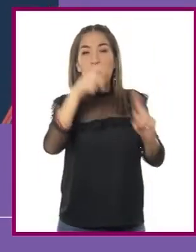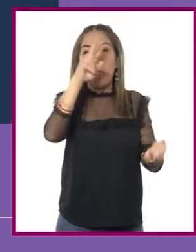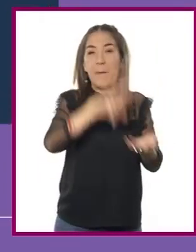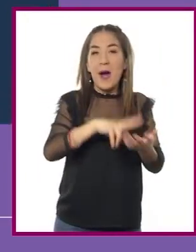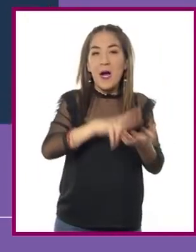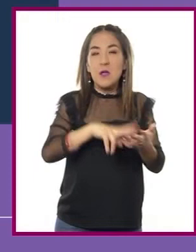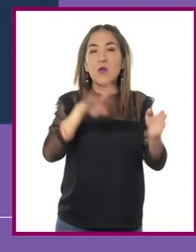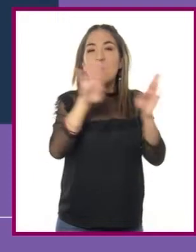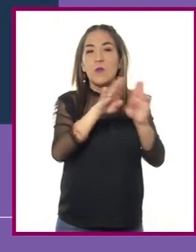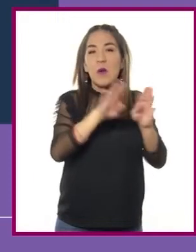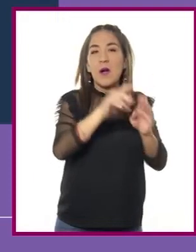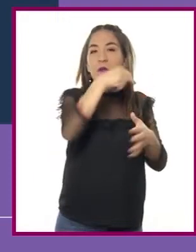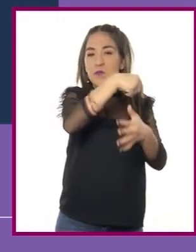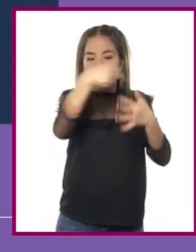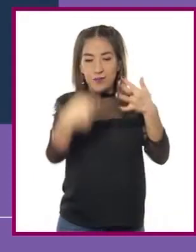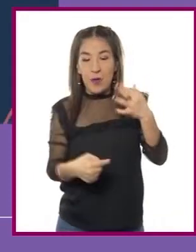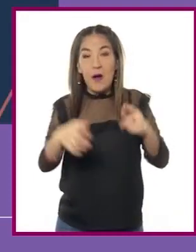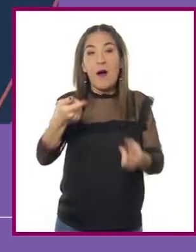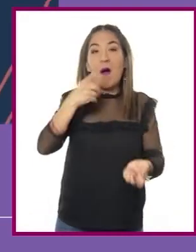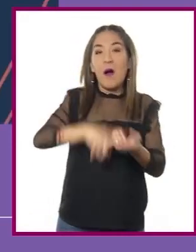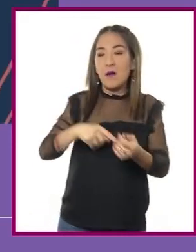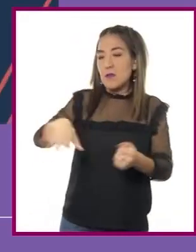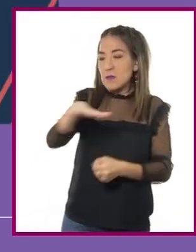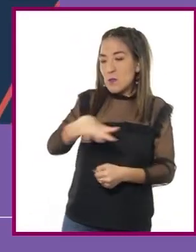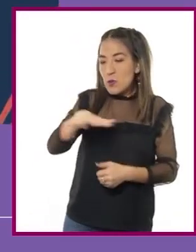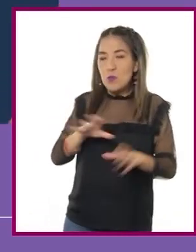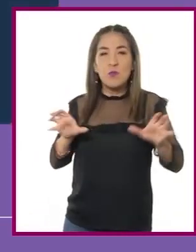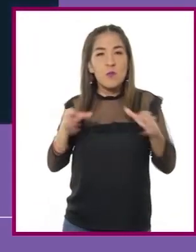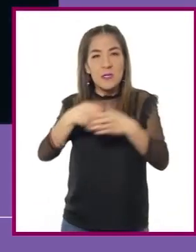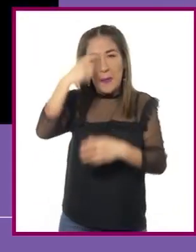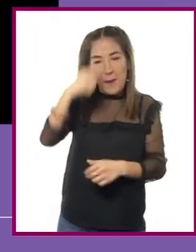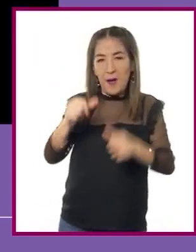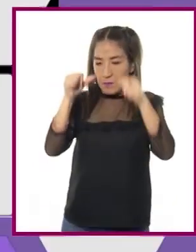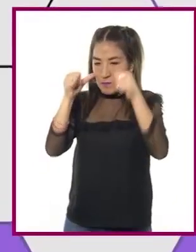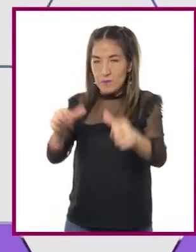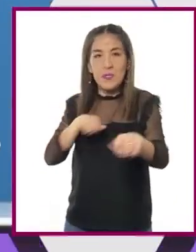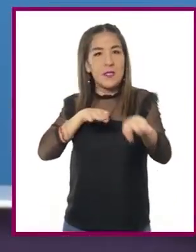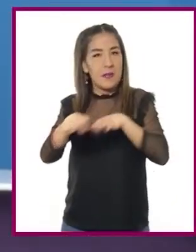valores de la comunidad a la que está obligado a servir.